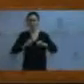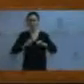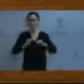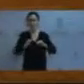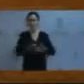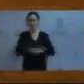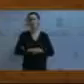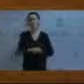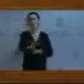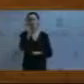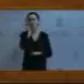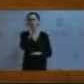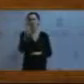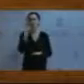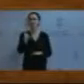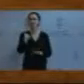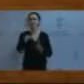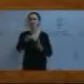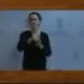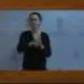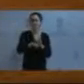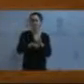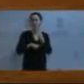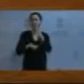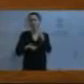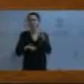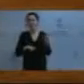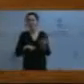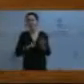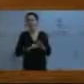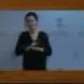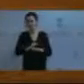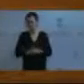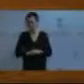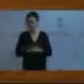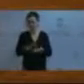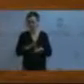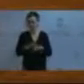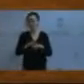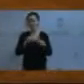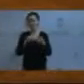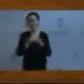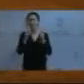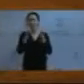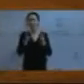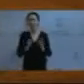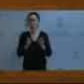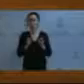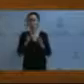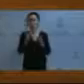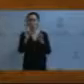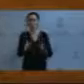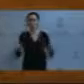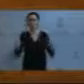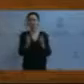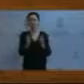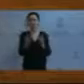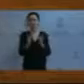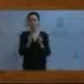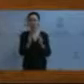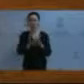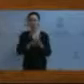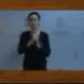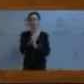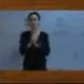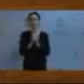ya tomó medidas, ya exigió el cumplimiento. Al mismo tiempo, se creó un canal específico de comunicación para poder atender a todas estas